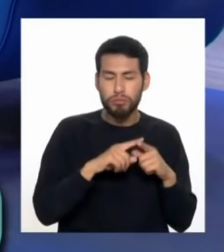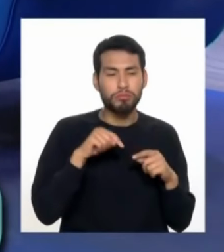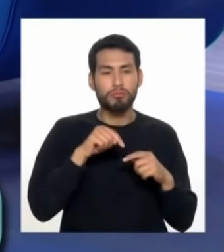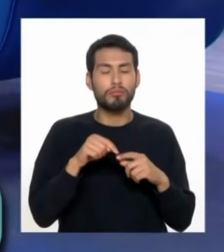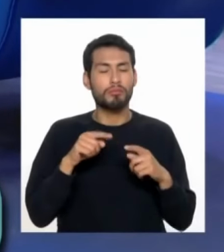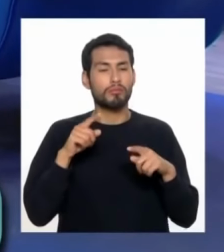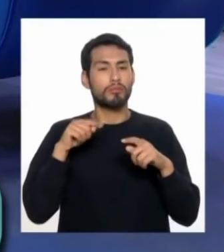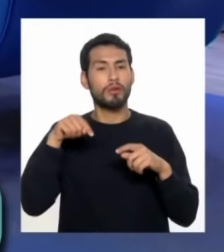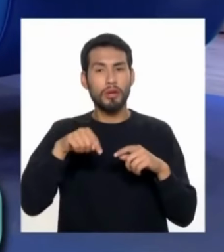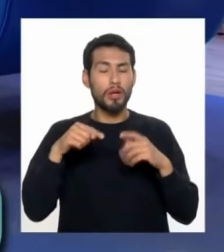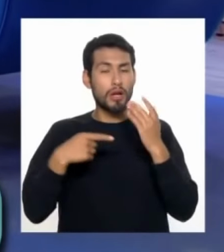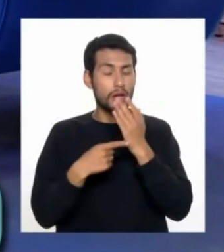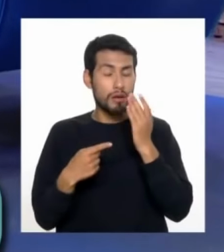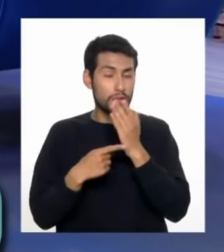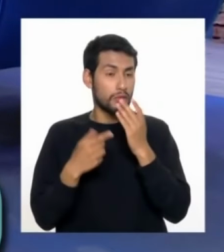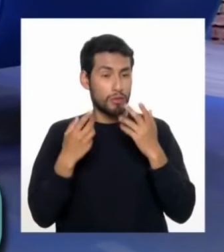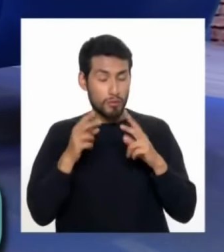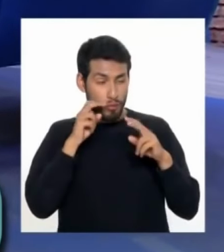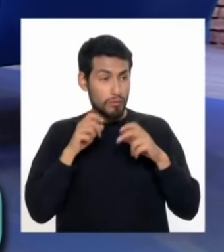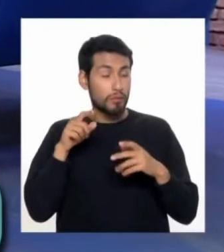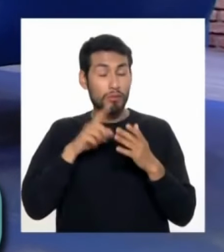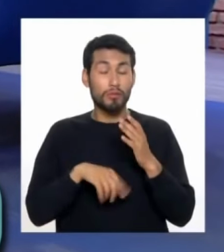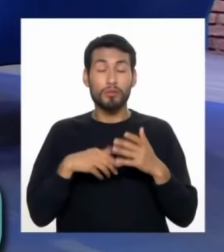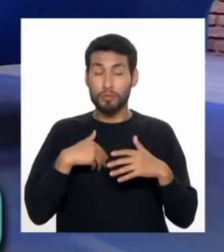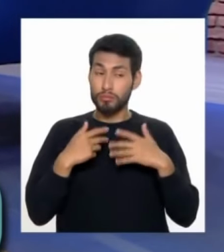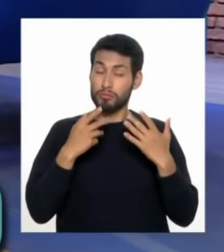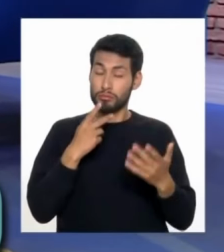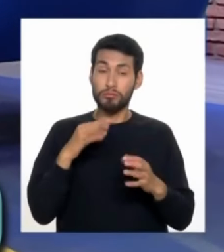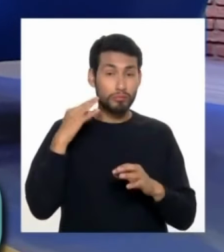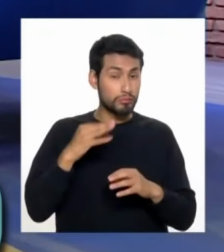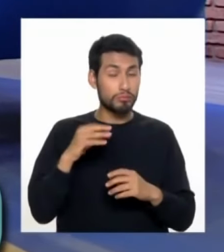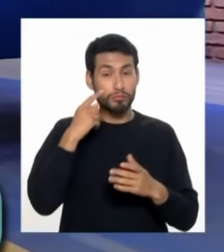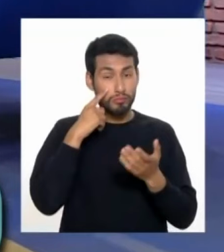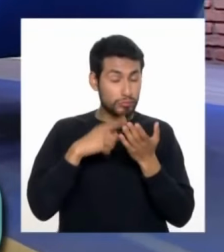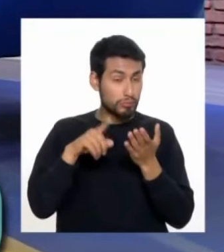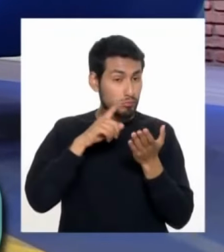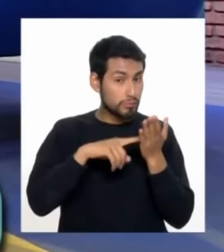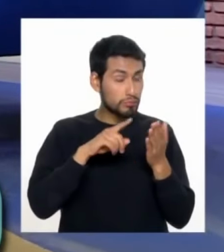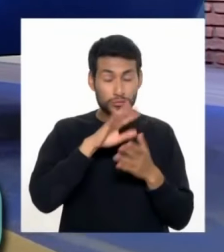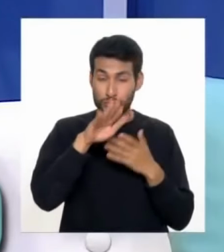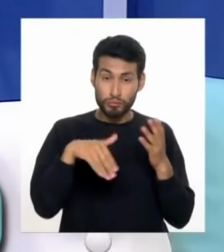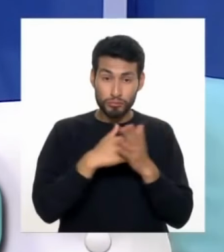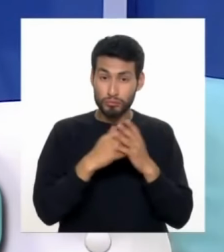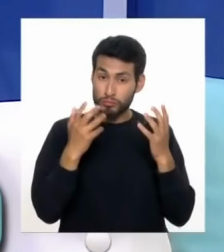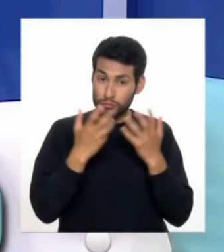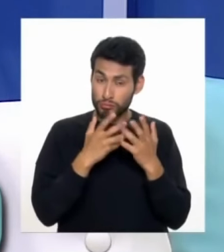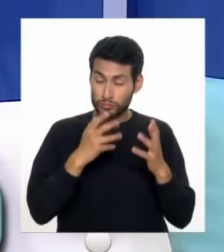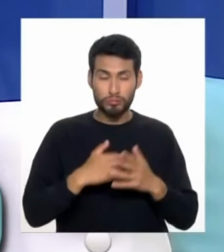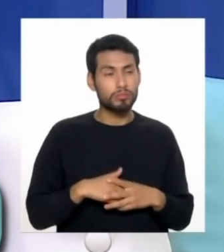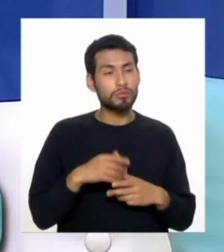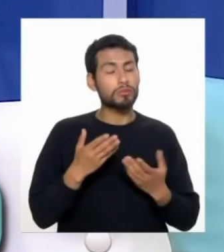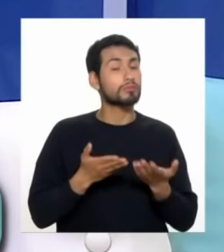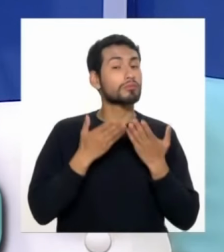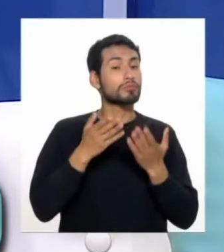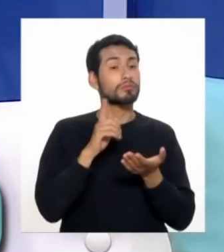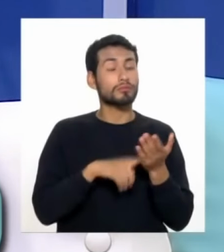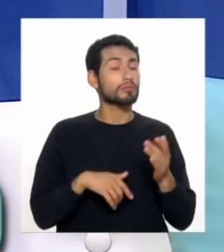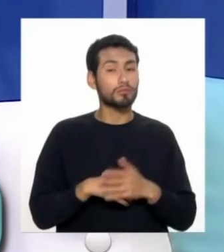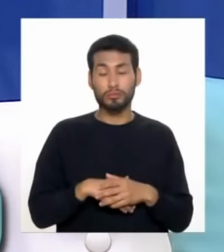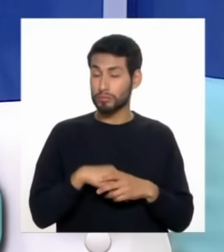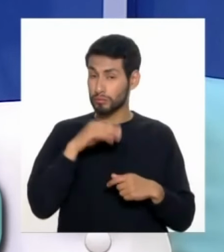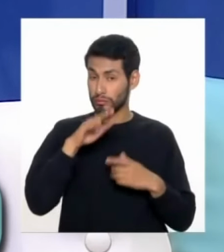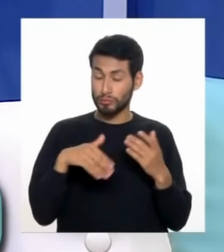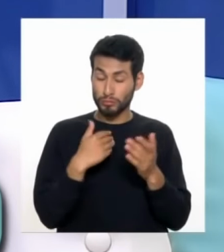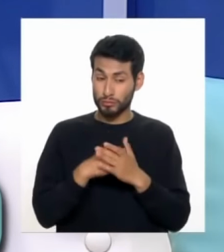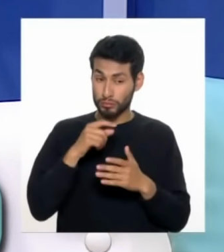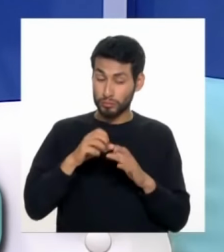los parches de seguridad que hay que implementar, las medidas que hay que ir siempre revisando que estén idóneas y, bueno, garantizar de que todo lo que se